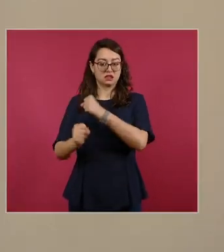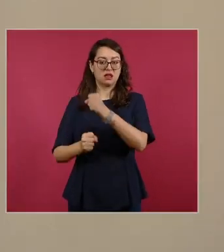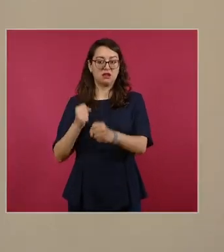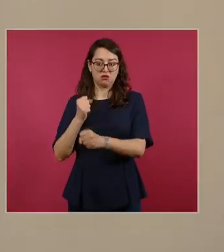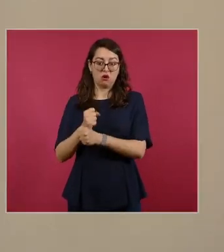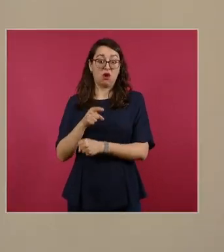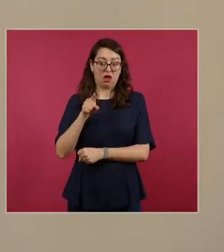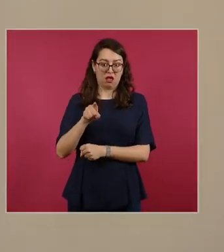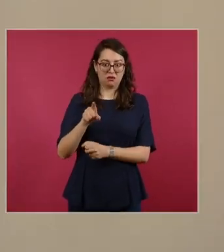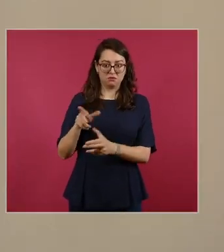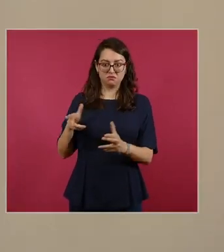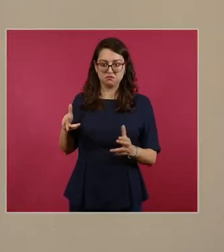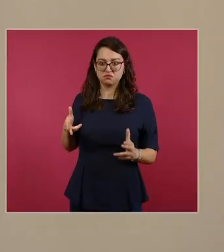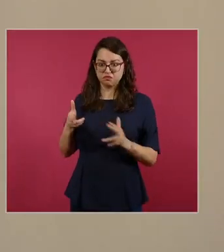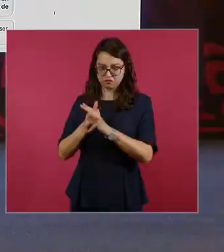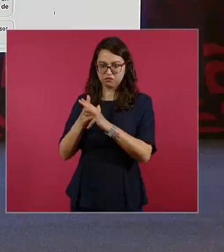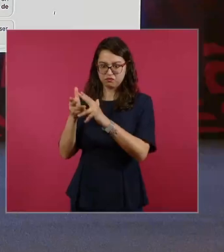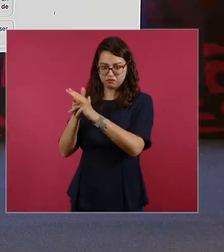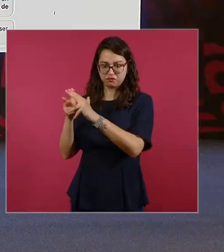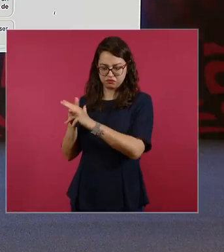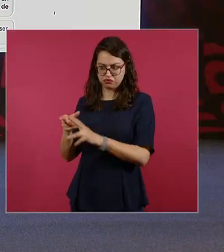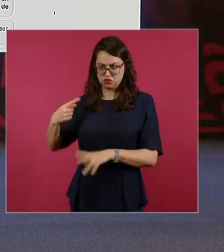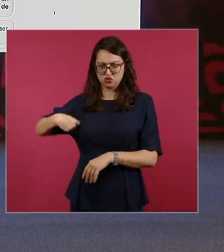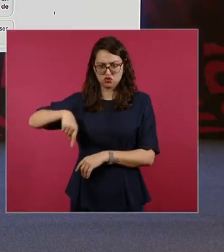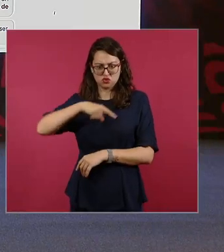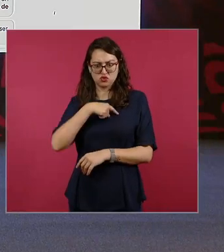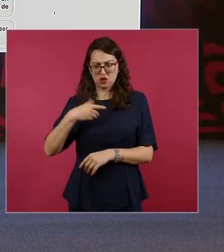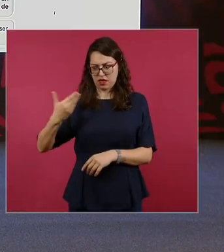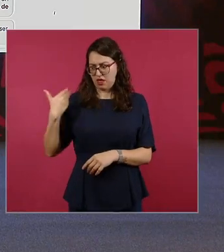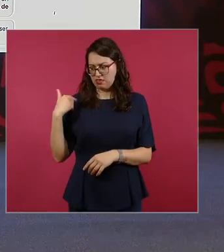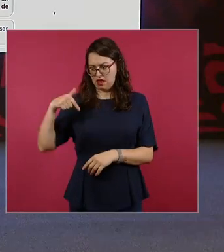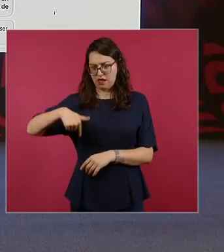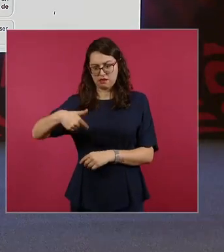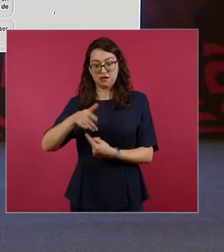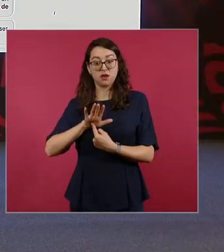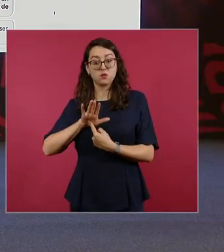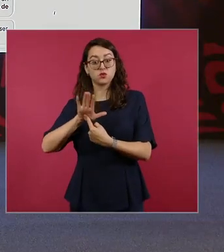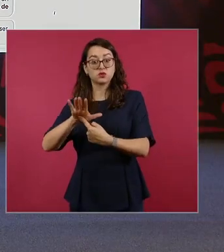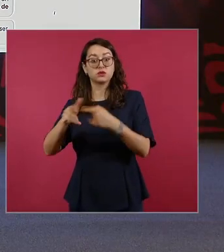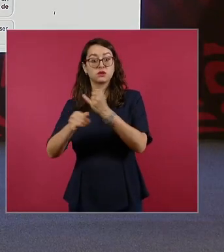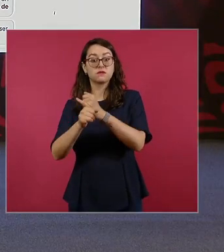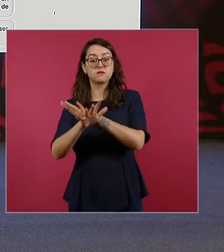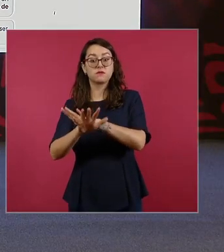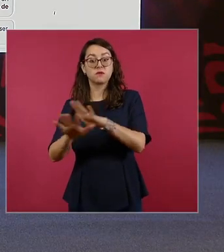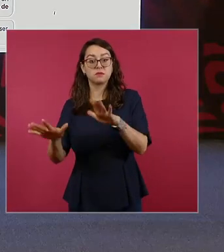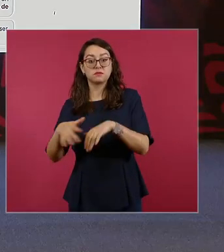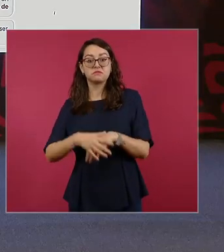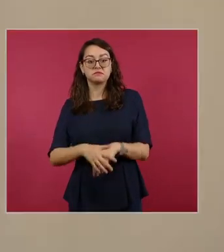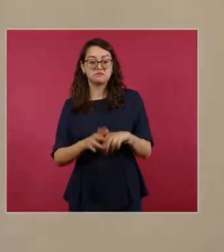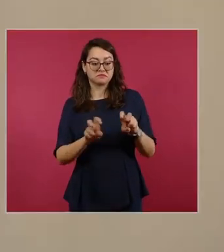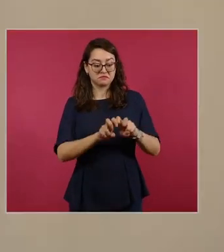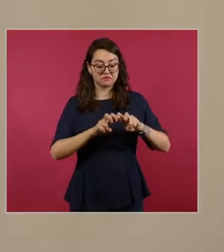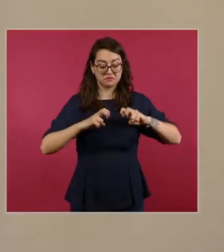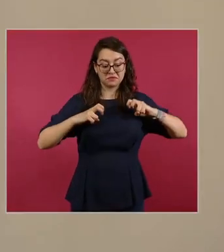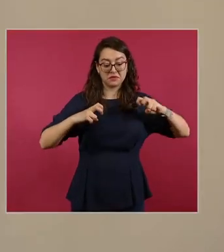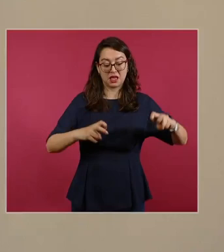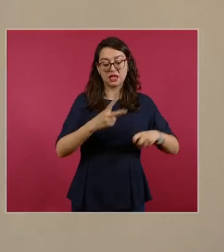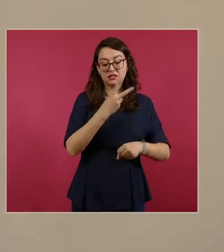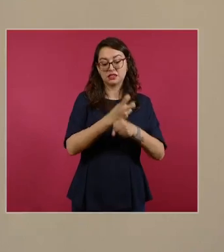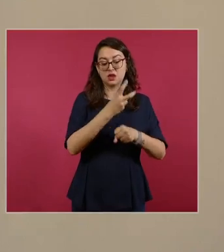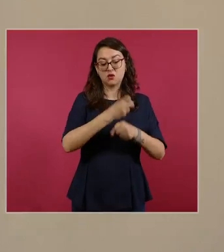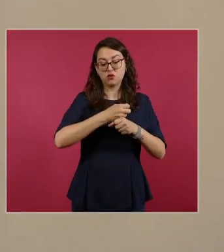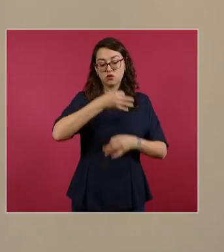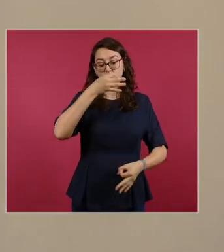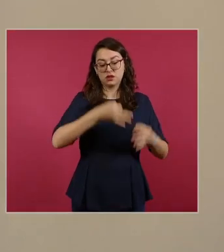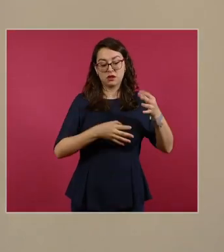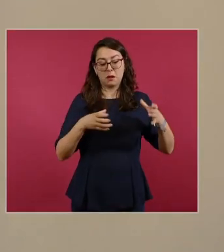homicidio, lo presentamos aquí en cero impunidad. Y están involucrados los magistrados del segundo tribunal colegiado en